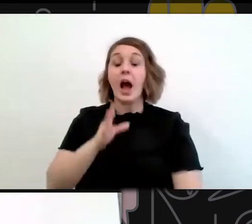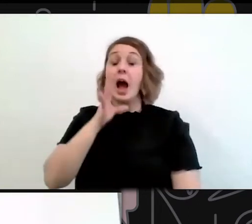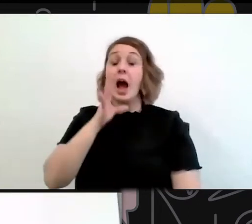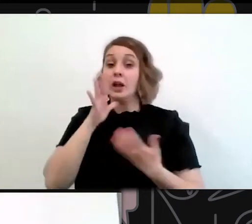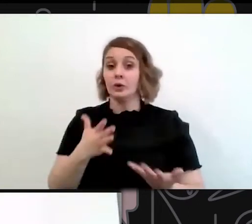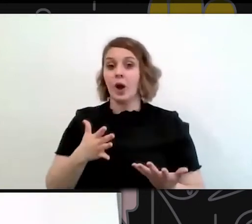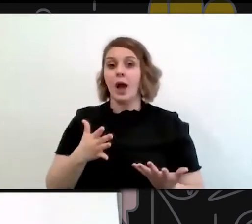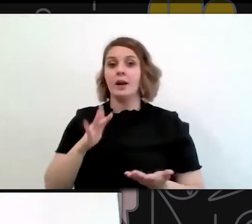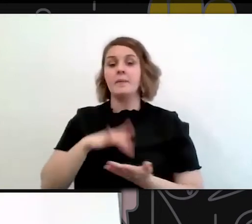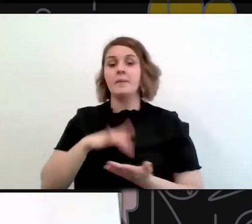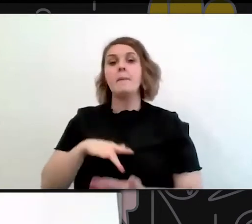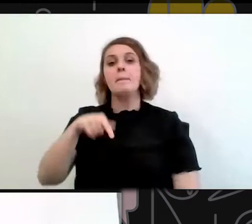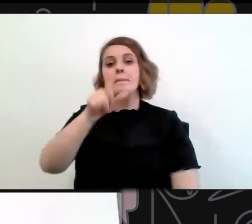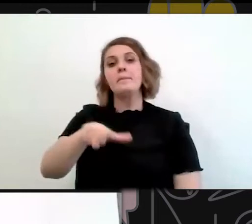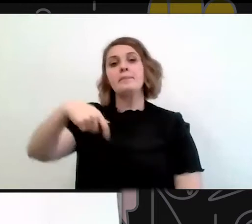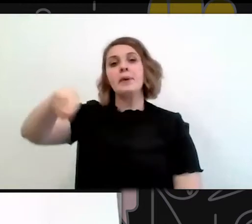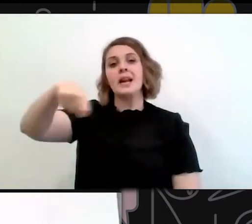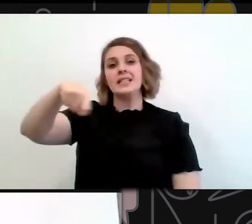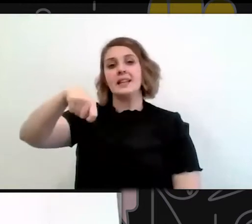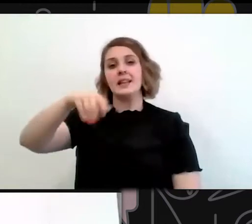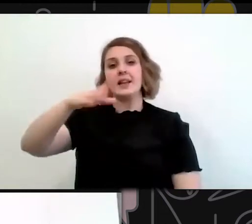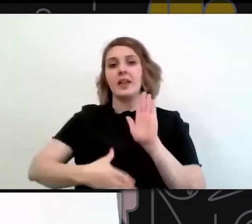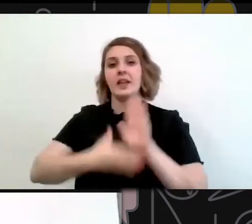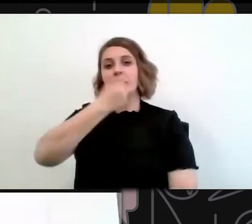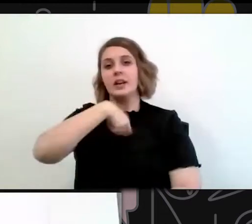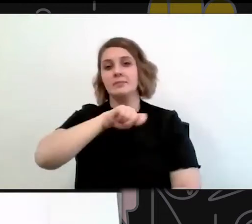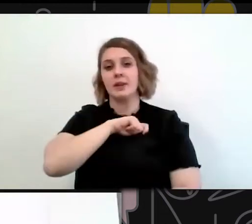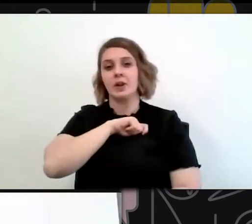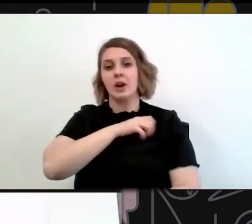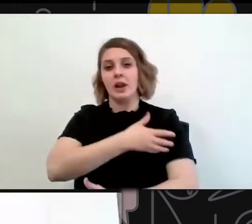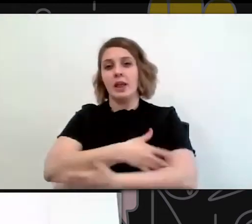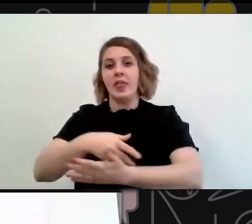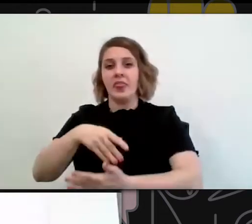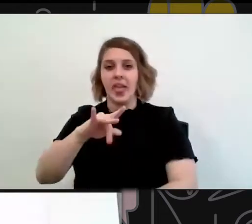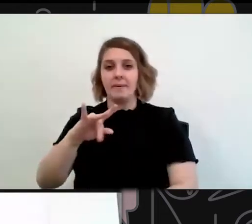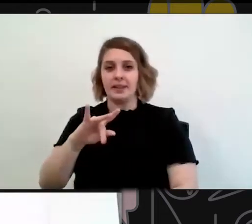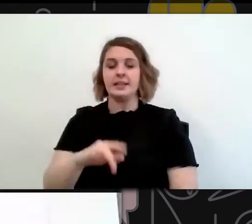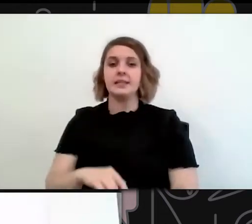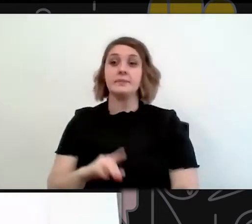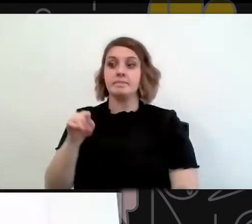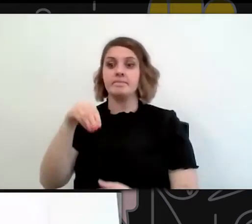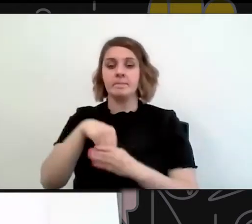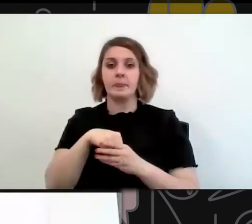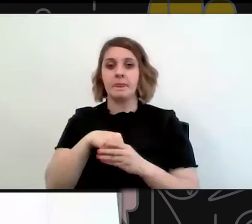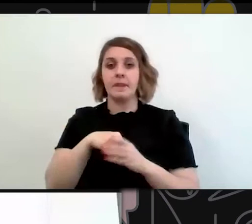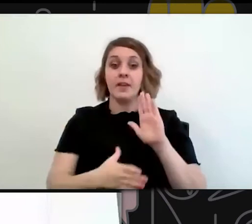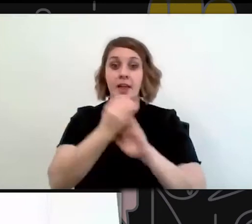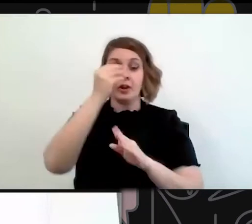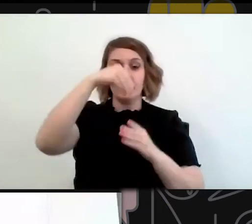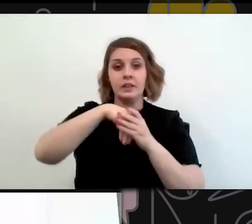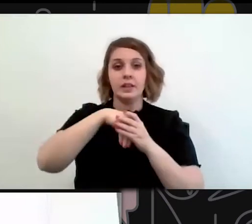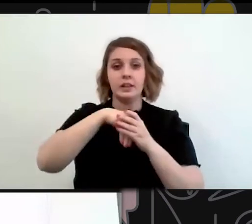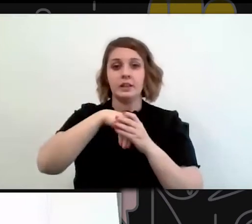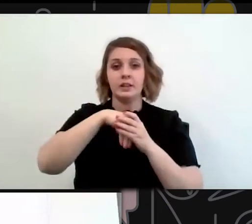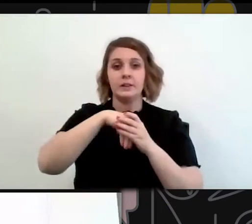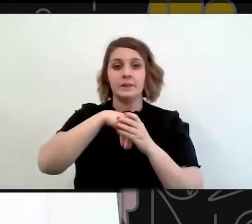es presidente de la Federación Española de Diabetes. Esta está conformada por 18 federaciones y